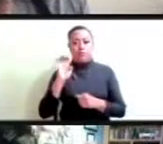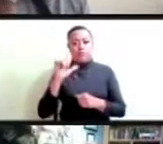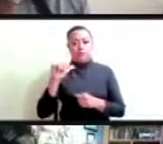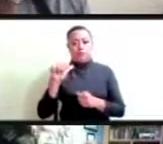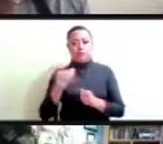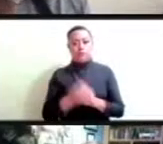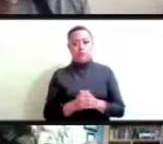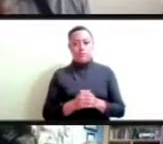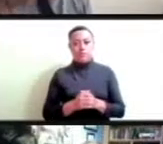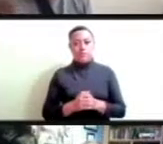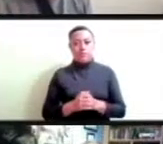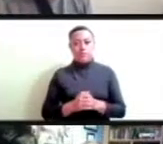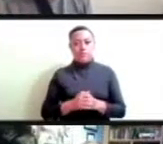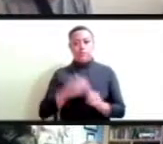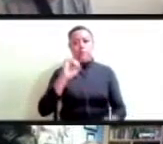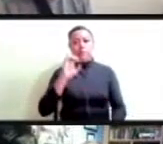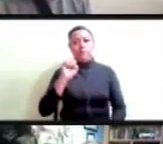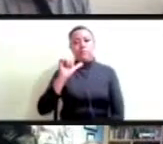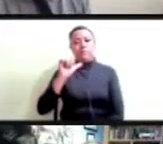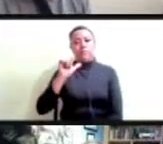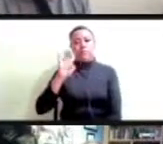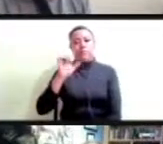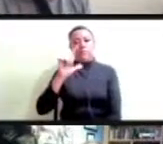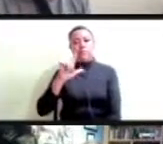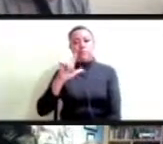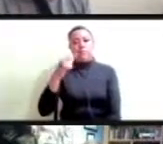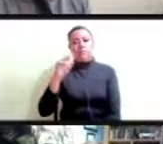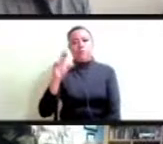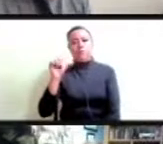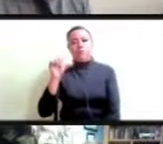Guadarrama, ¿puede cerrar su micrófono?